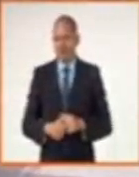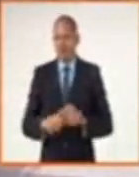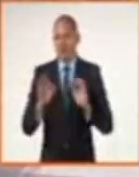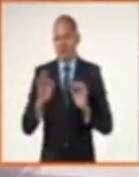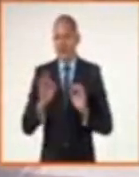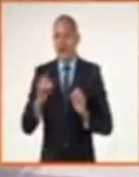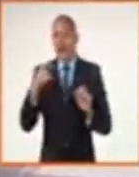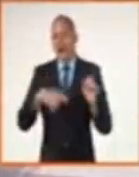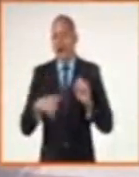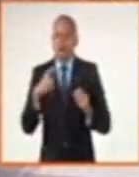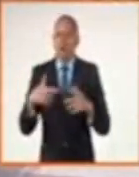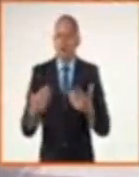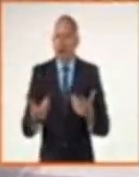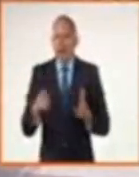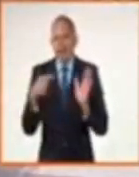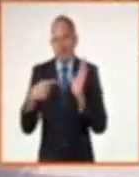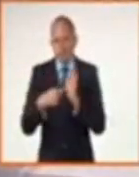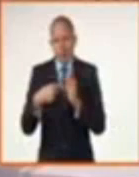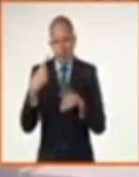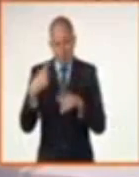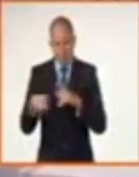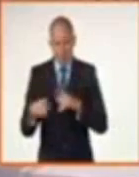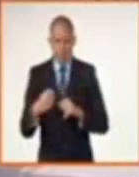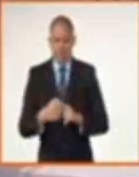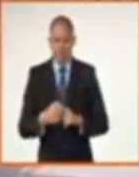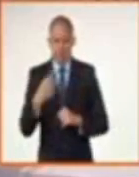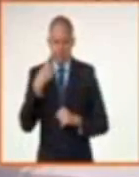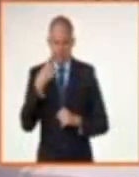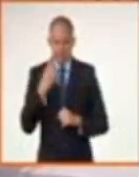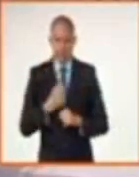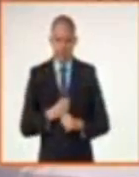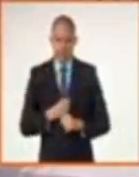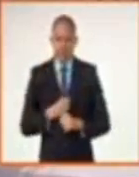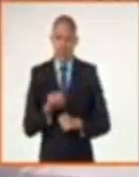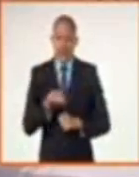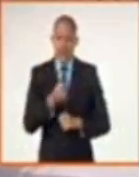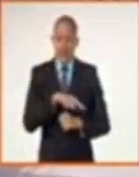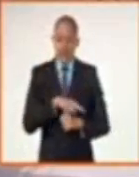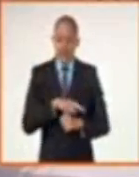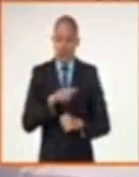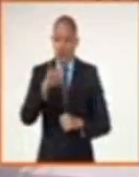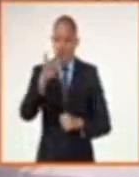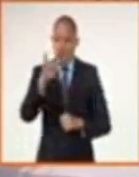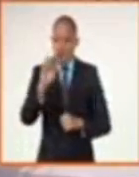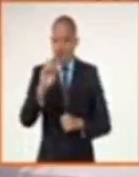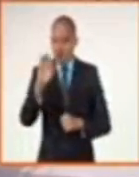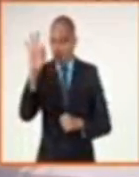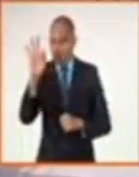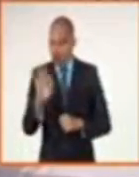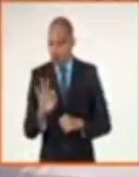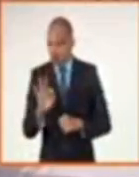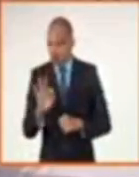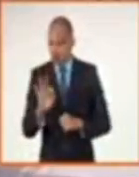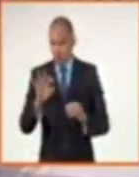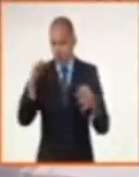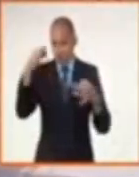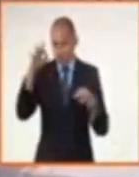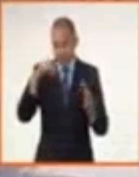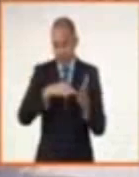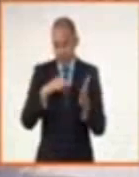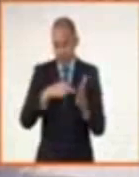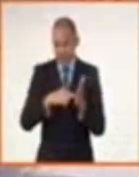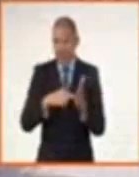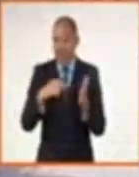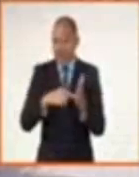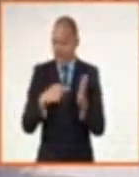nosotros más quizás normal, pero creo que es destacar el 90% de las boletas válidas. No. Es una votación también